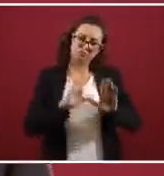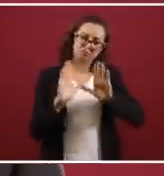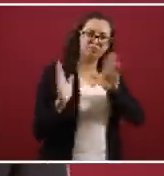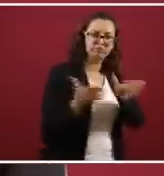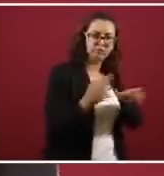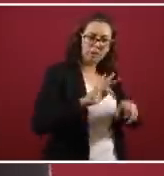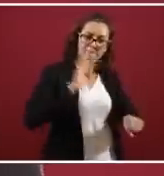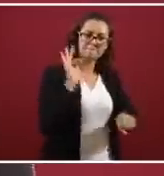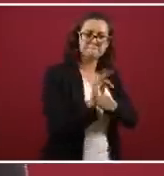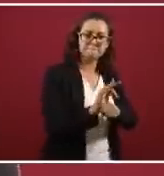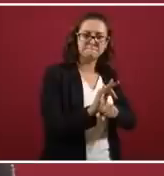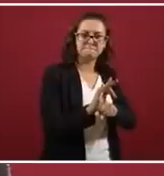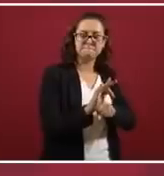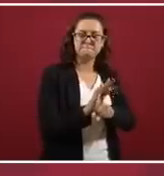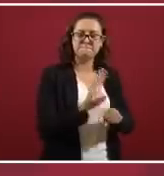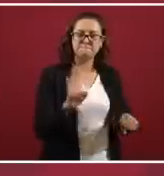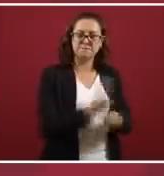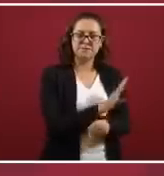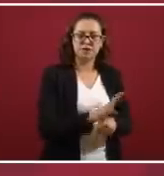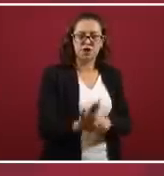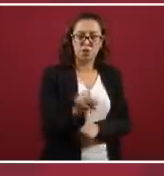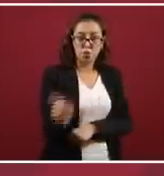partes.